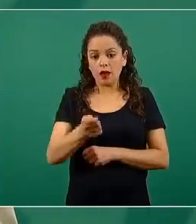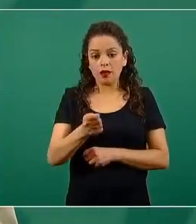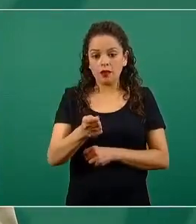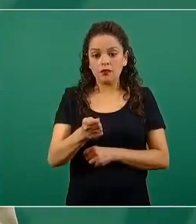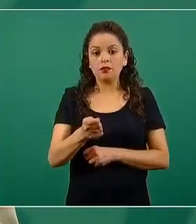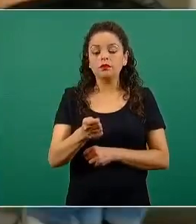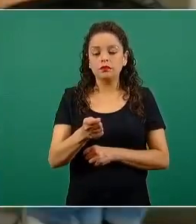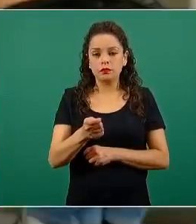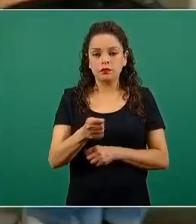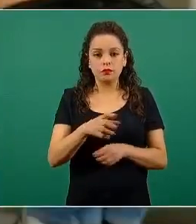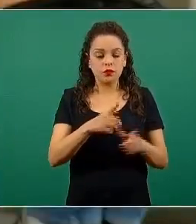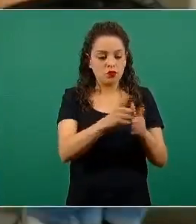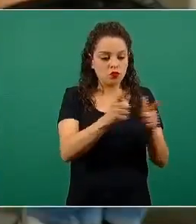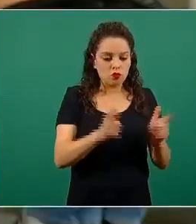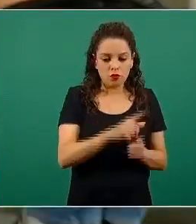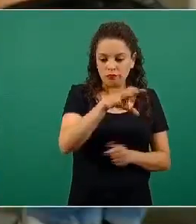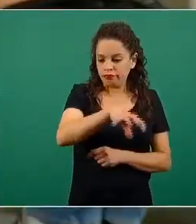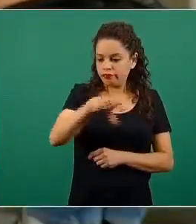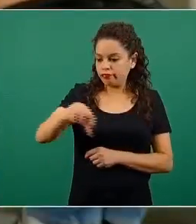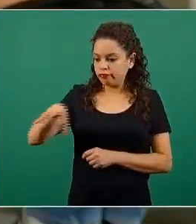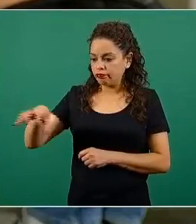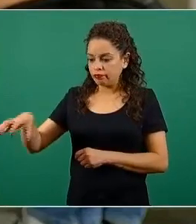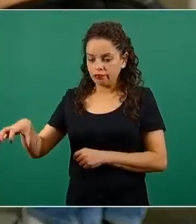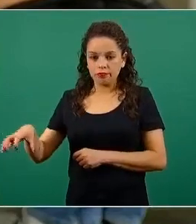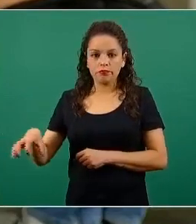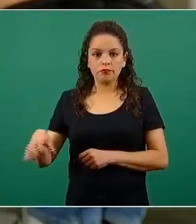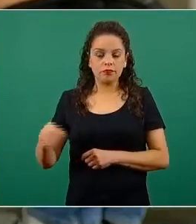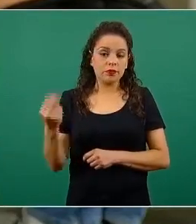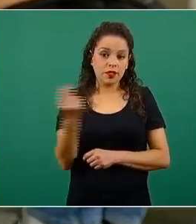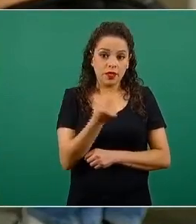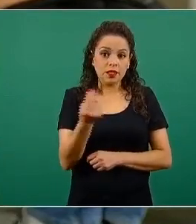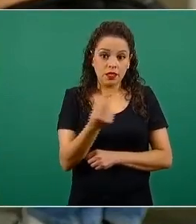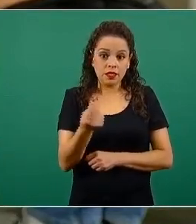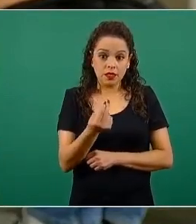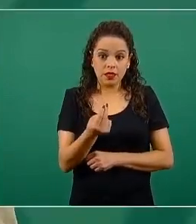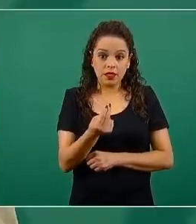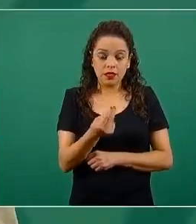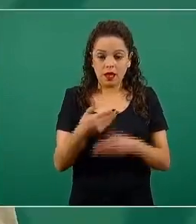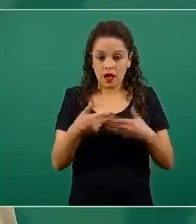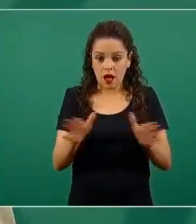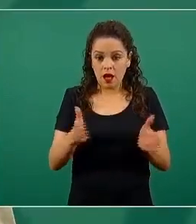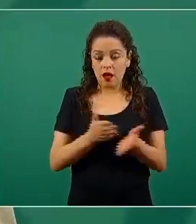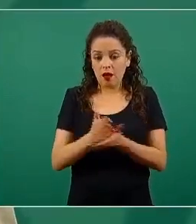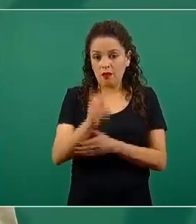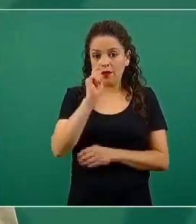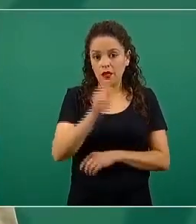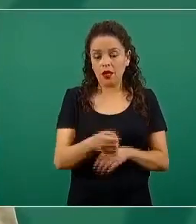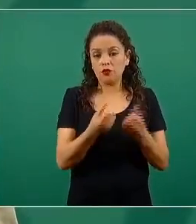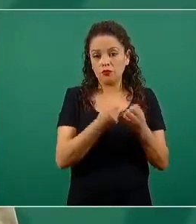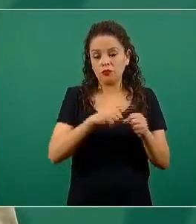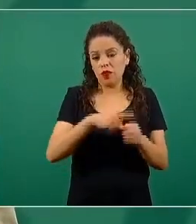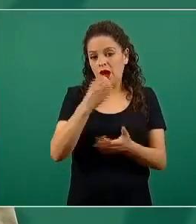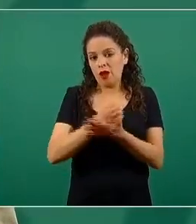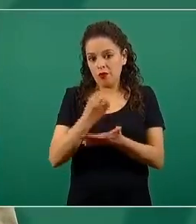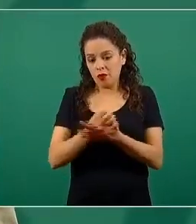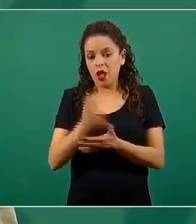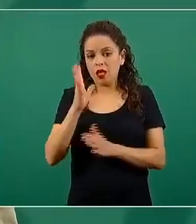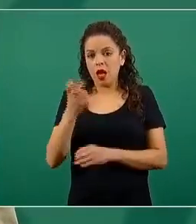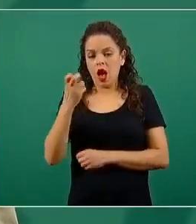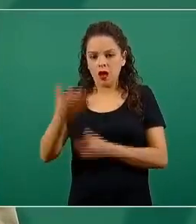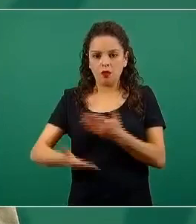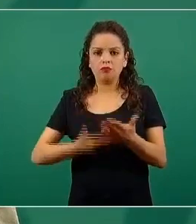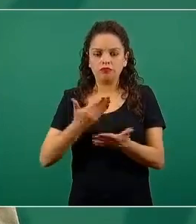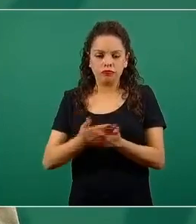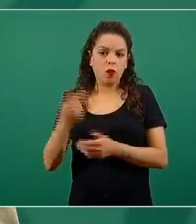sectores socioeconómicos que puedan también y son necesarios de abrir, y una de las opciones que también se planteó en la política